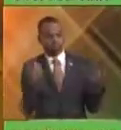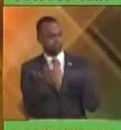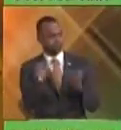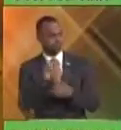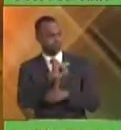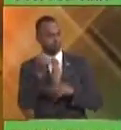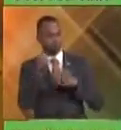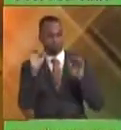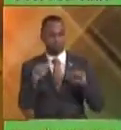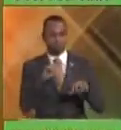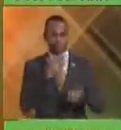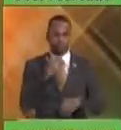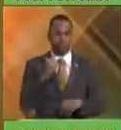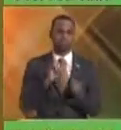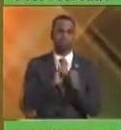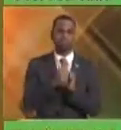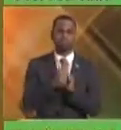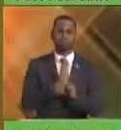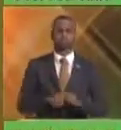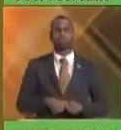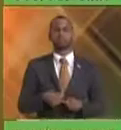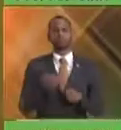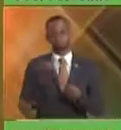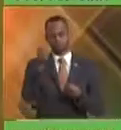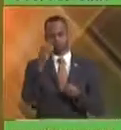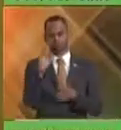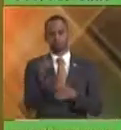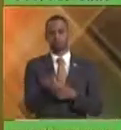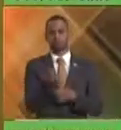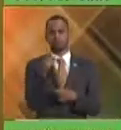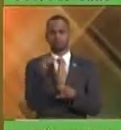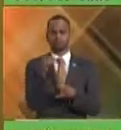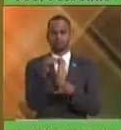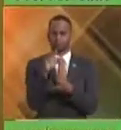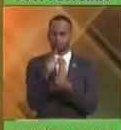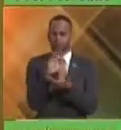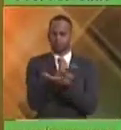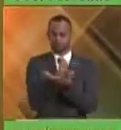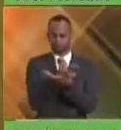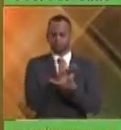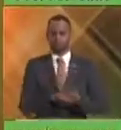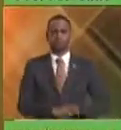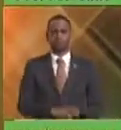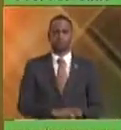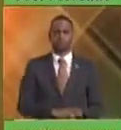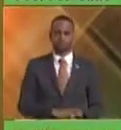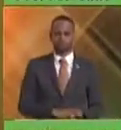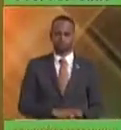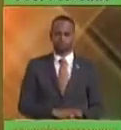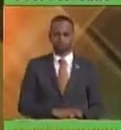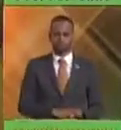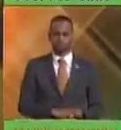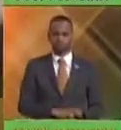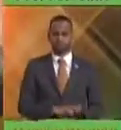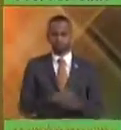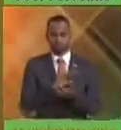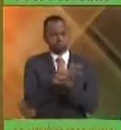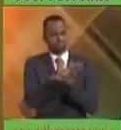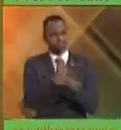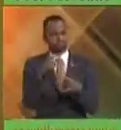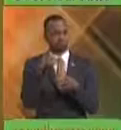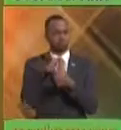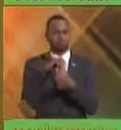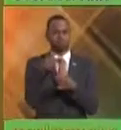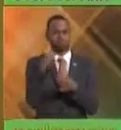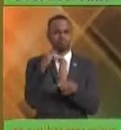otros lo pueden hacer mejor y dígame una cosa una institución una escuela blanco 15 una